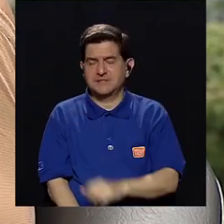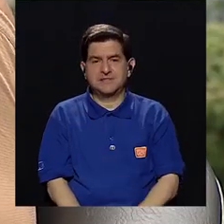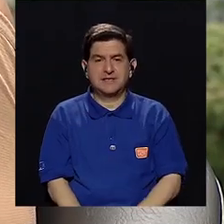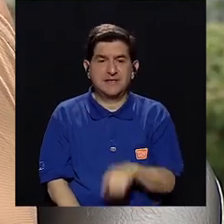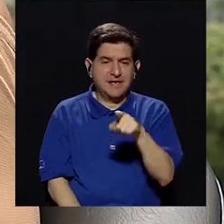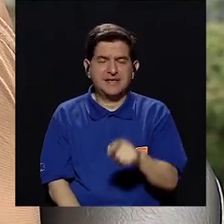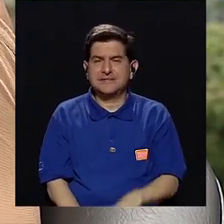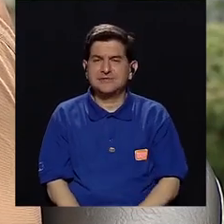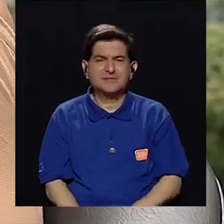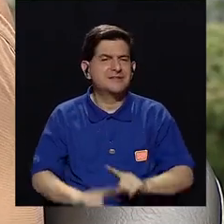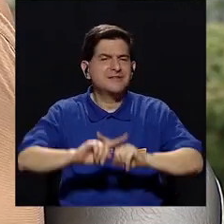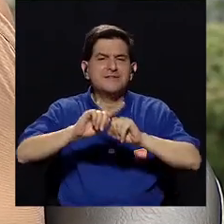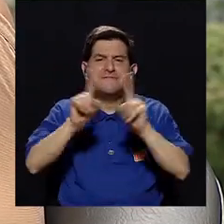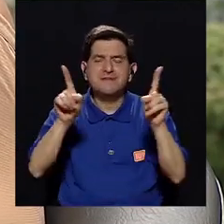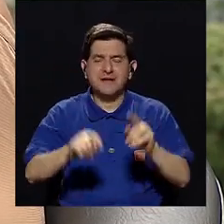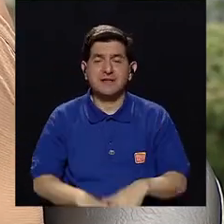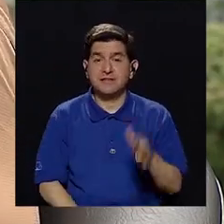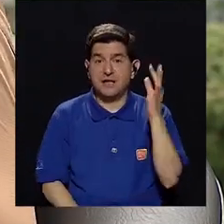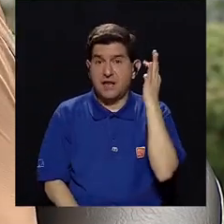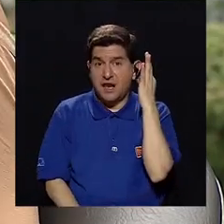porque son muy compactos